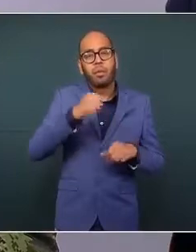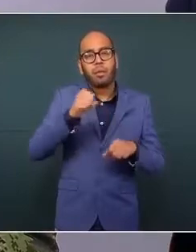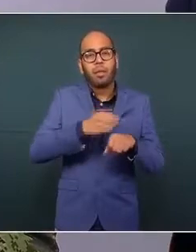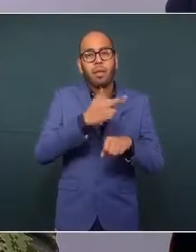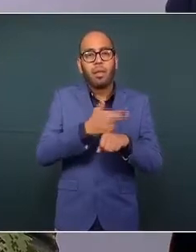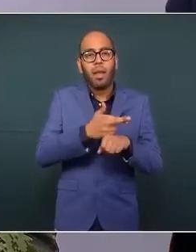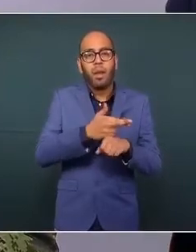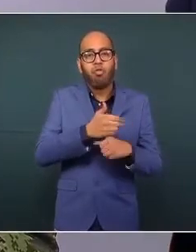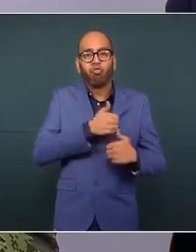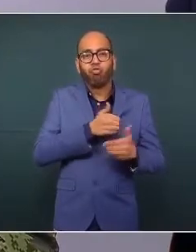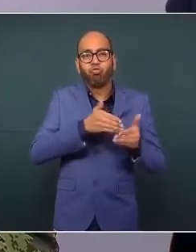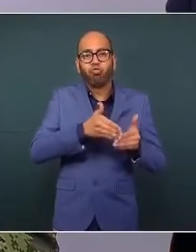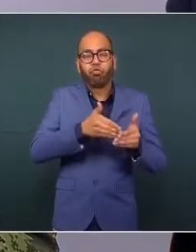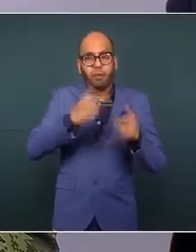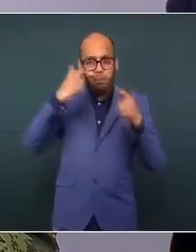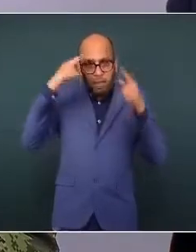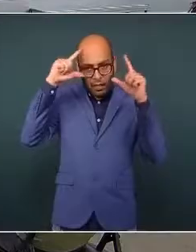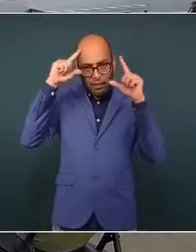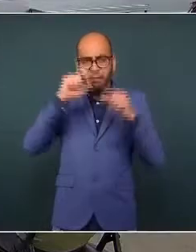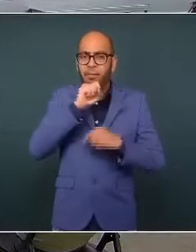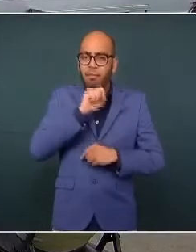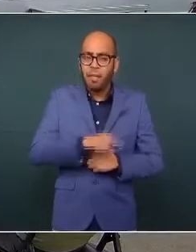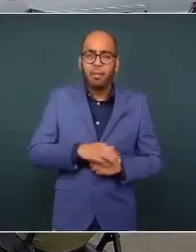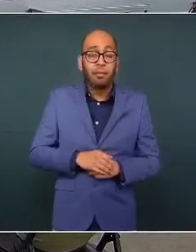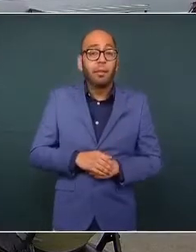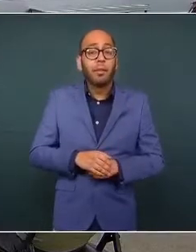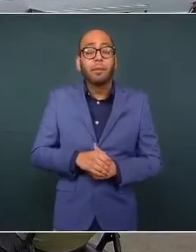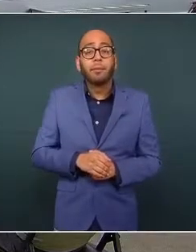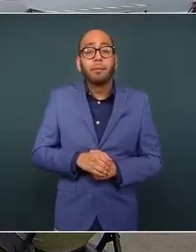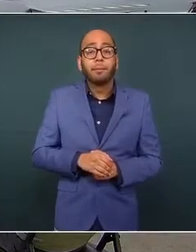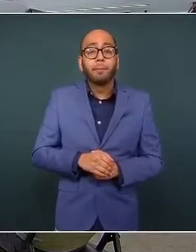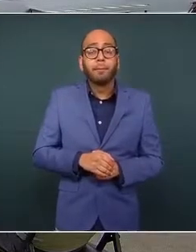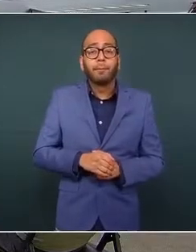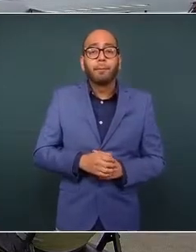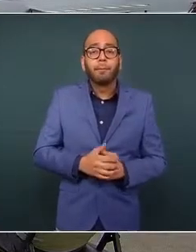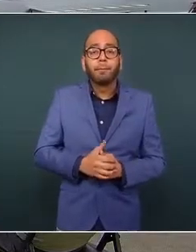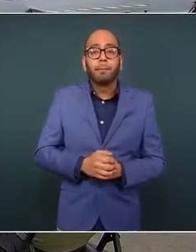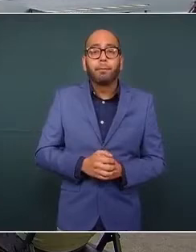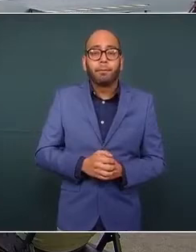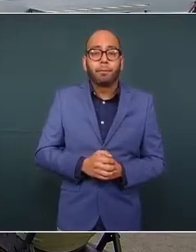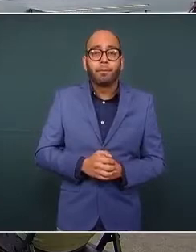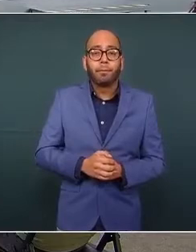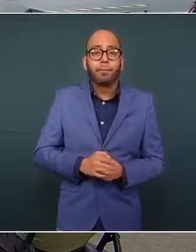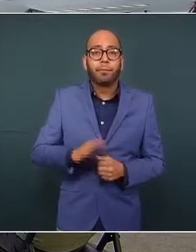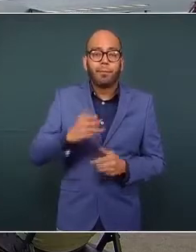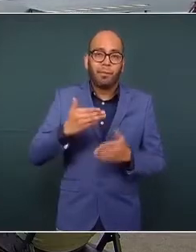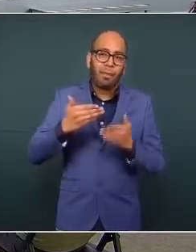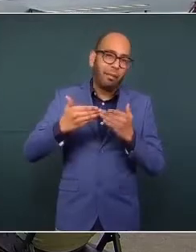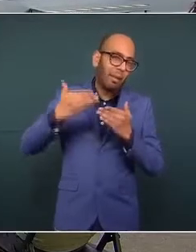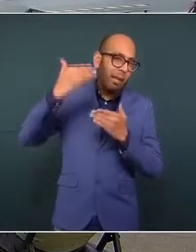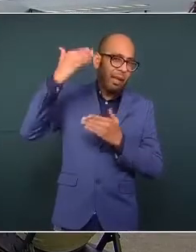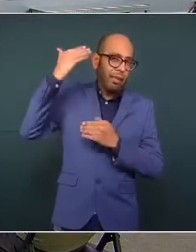Antes de que se hablara de el combate a la corrupción,